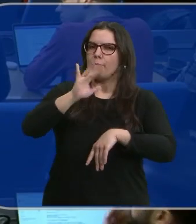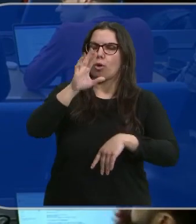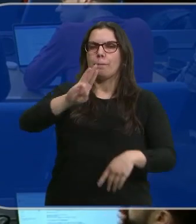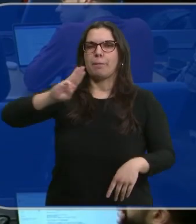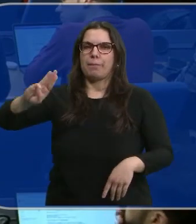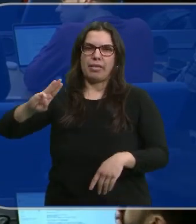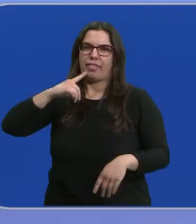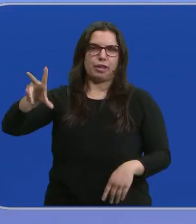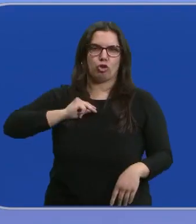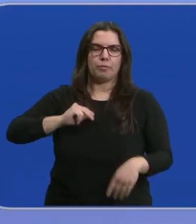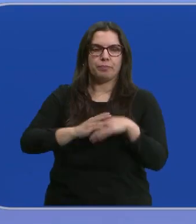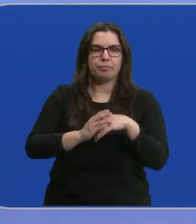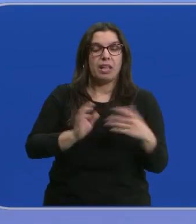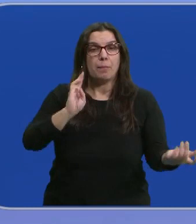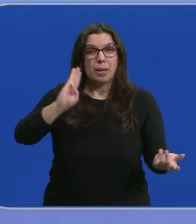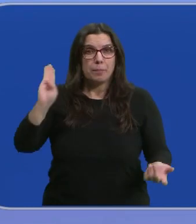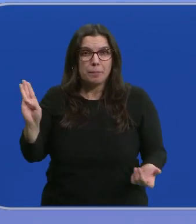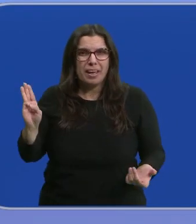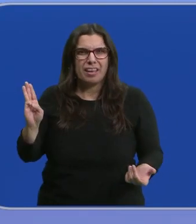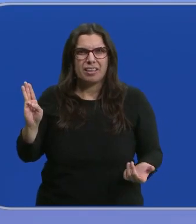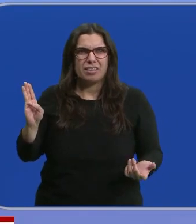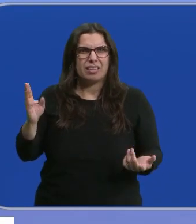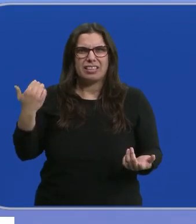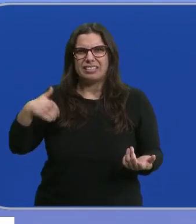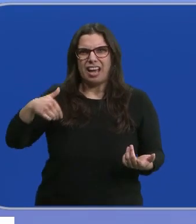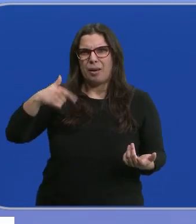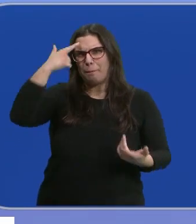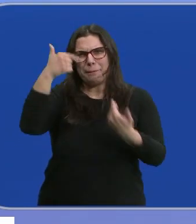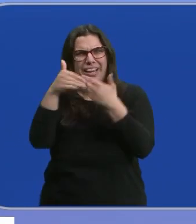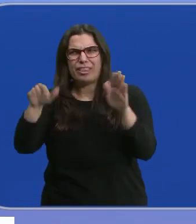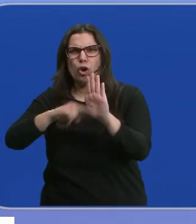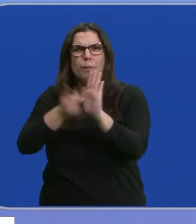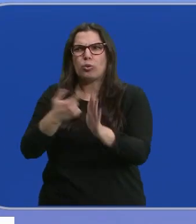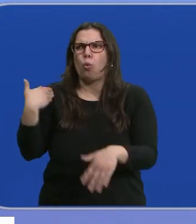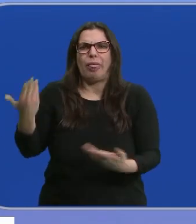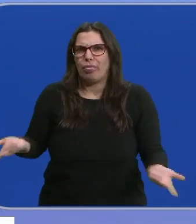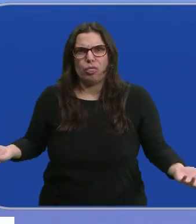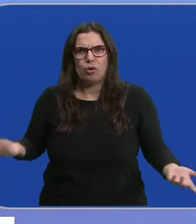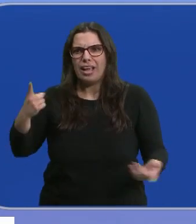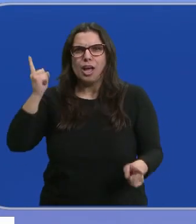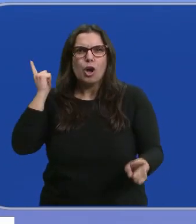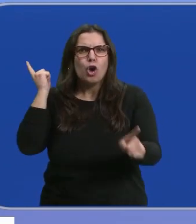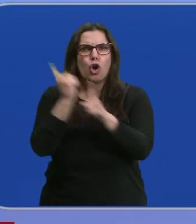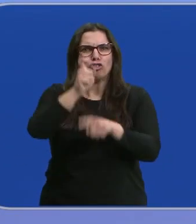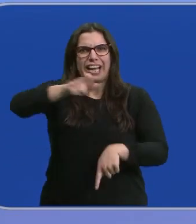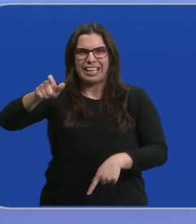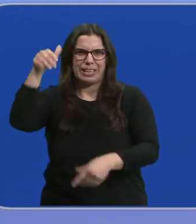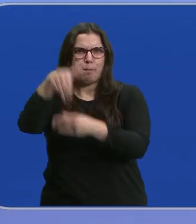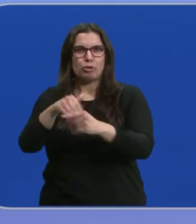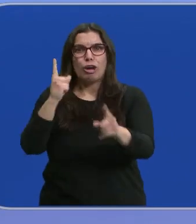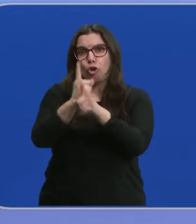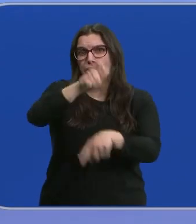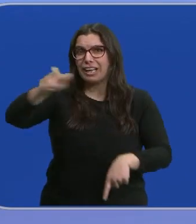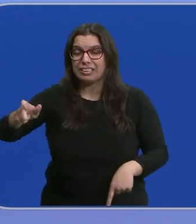Popular cierra la puerta. ¿Cuándo el PP perdió definitivamente el norte? Vota en contra de la gente. No hay ninguna